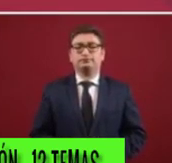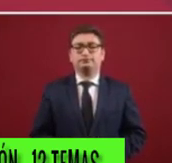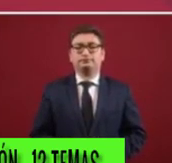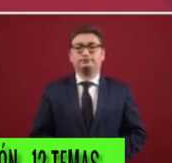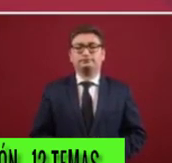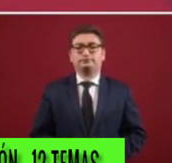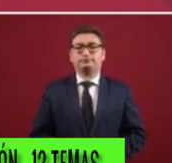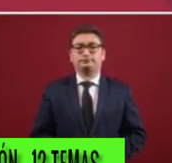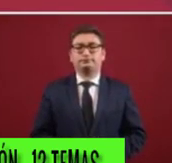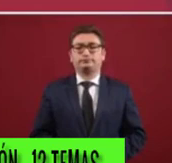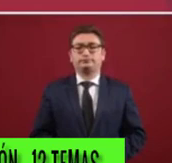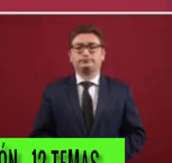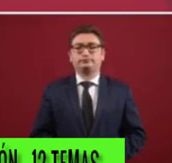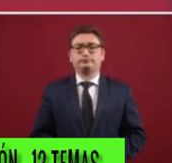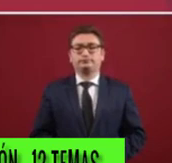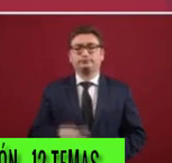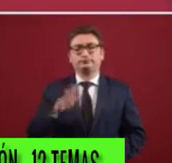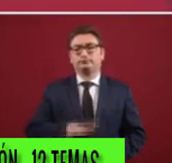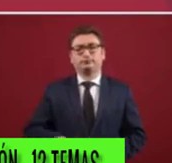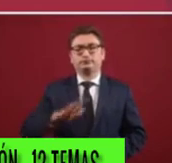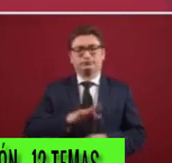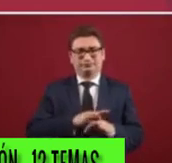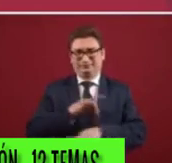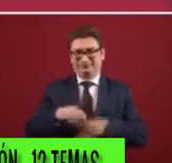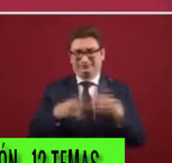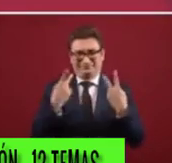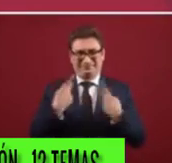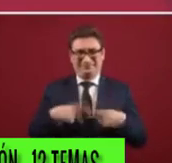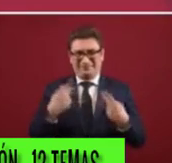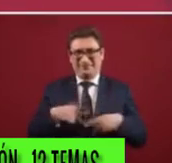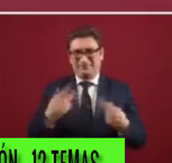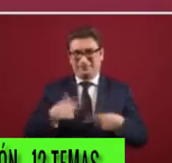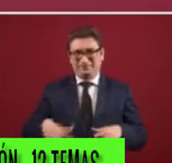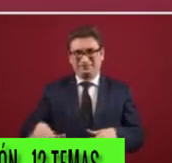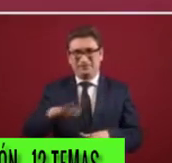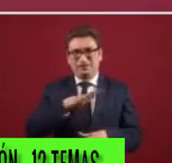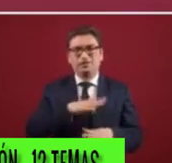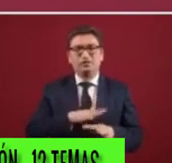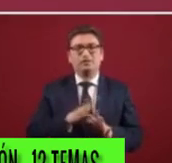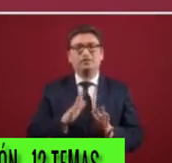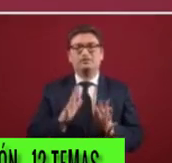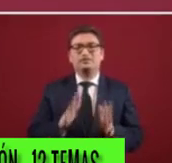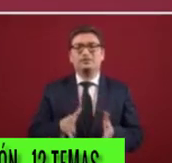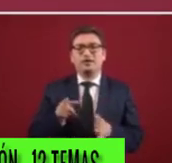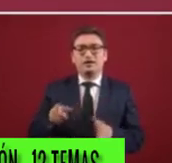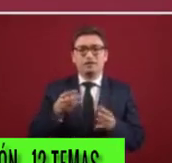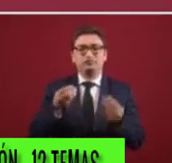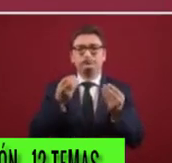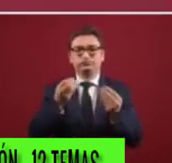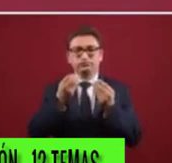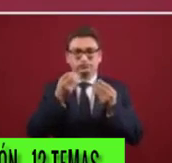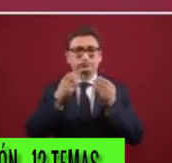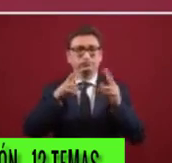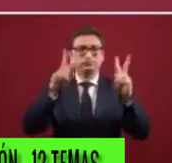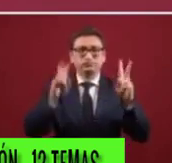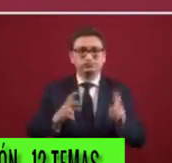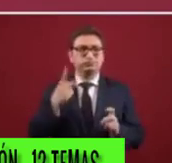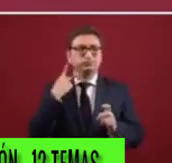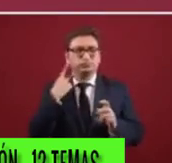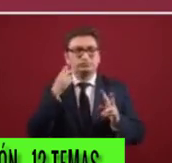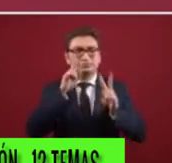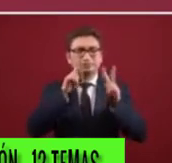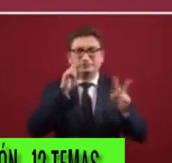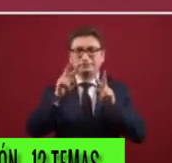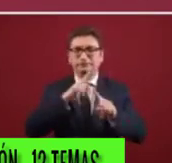una sociedad, hay una ciudadanía muy politizada,